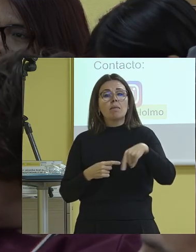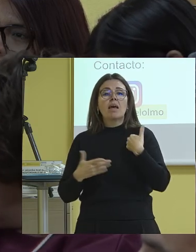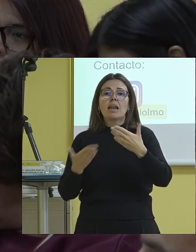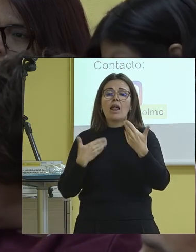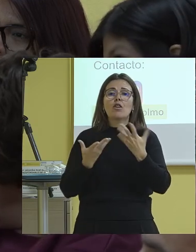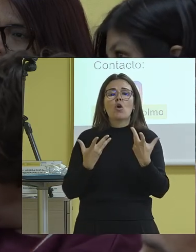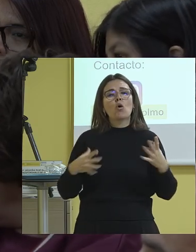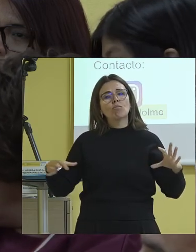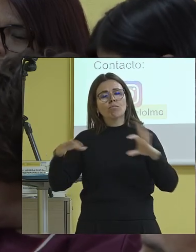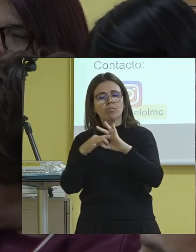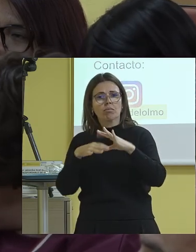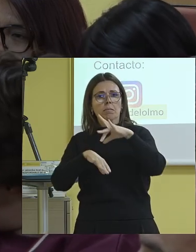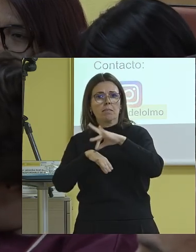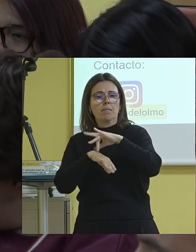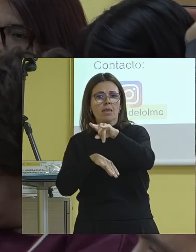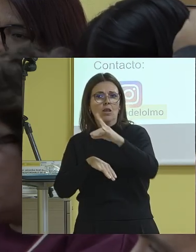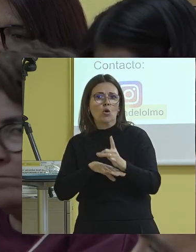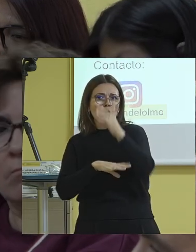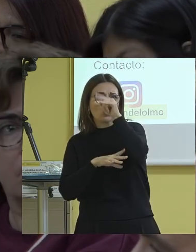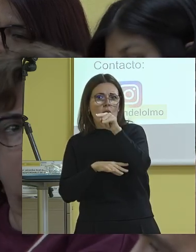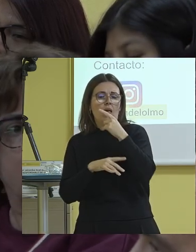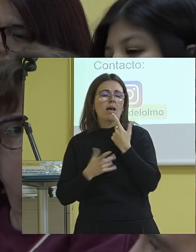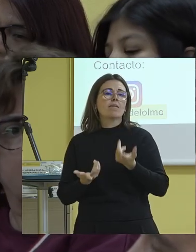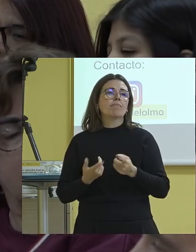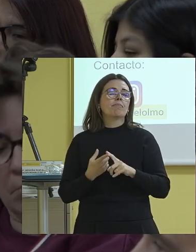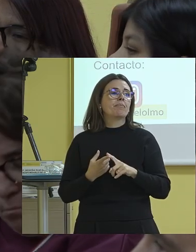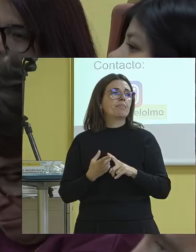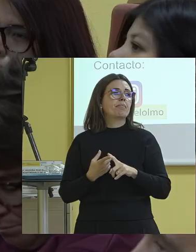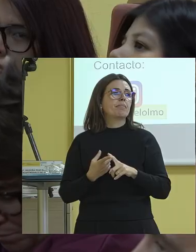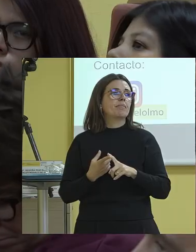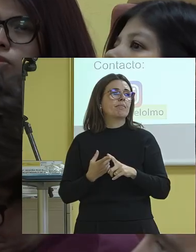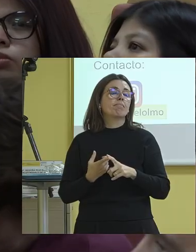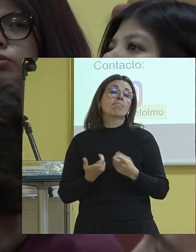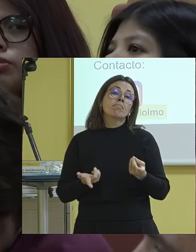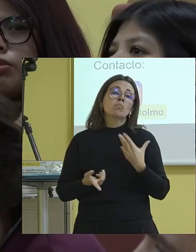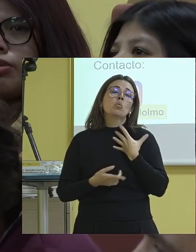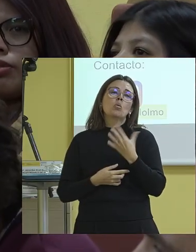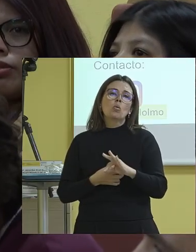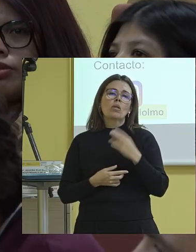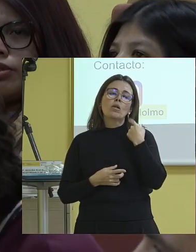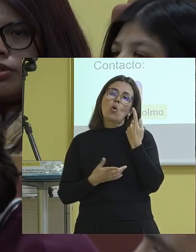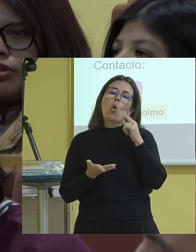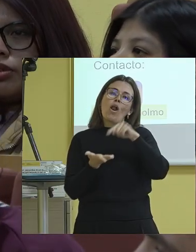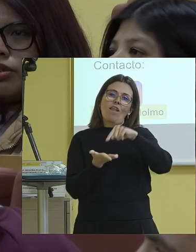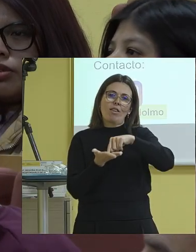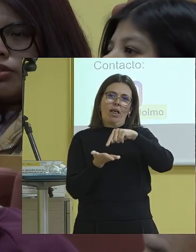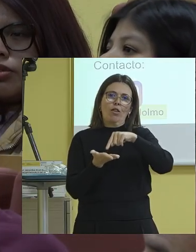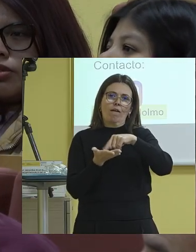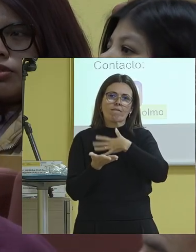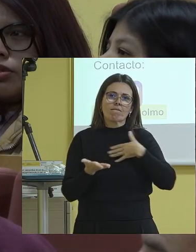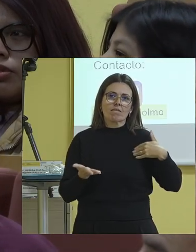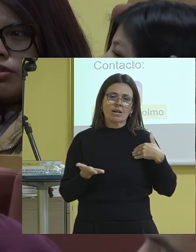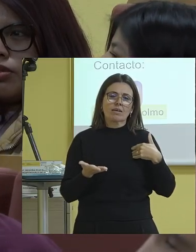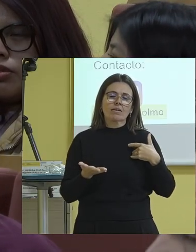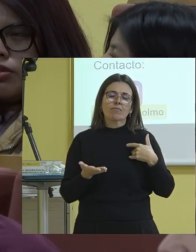con el mundo médico y sus ideas. Entonces, yo creo que quizá es un poco una reivindicación, ¿no? Quizá habría